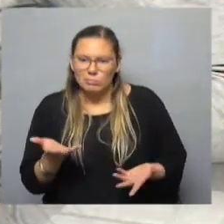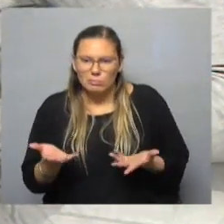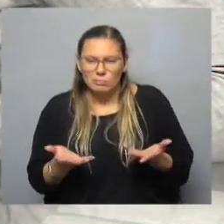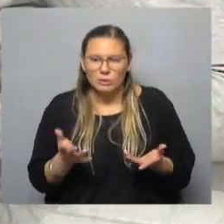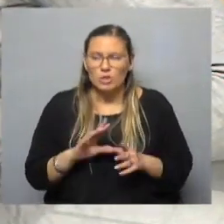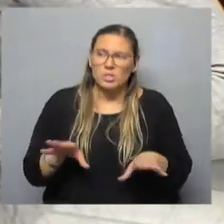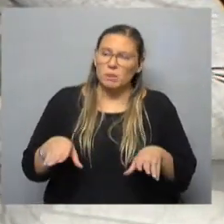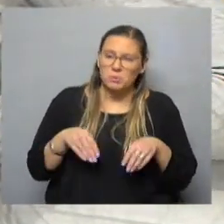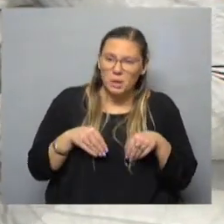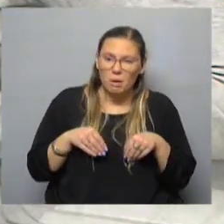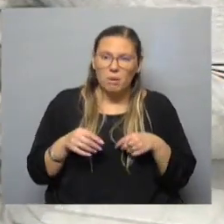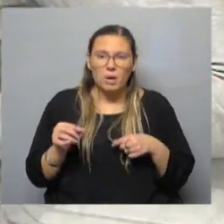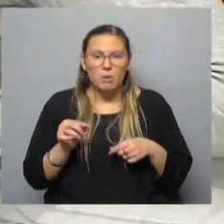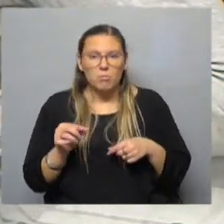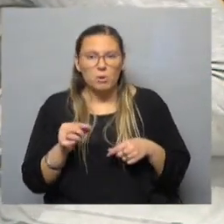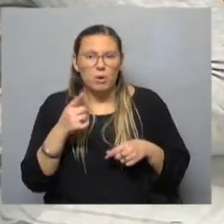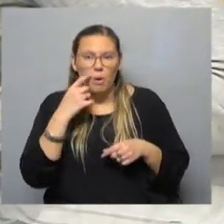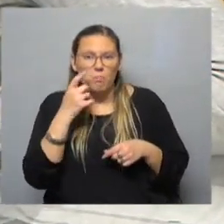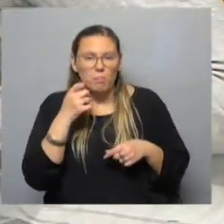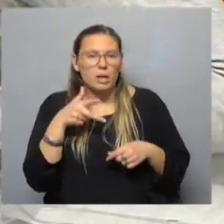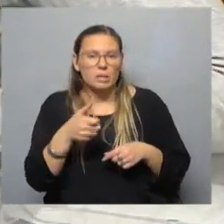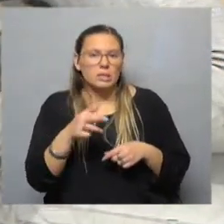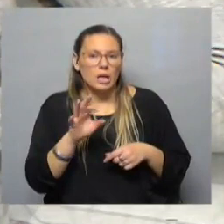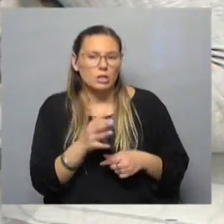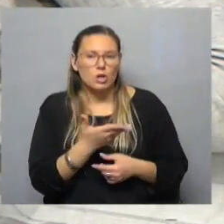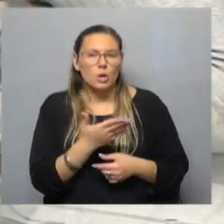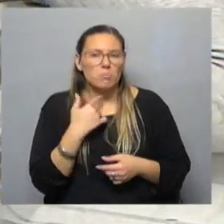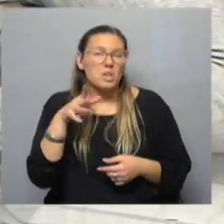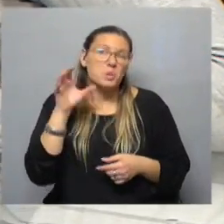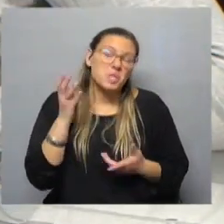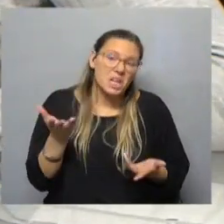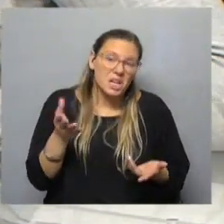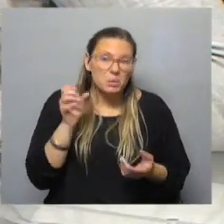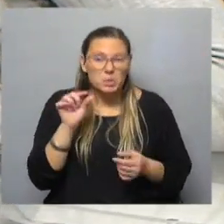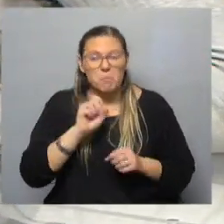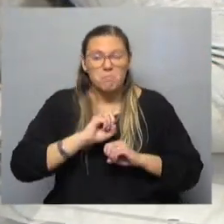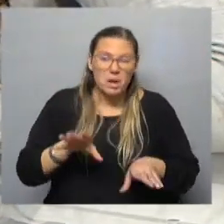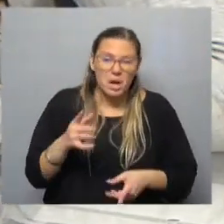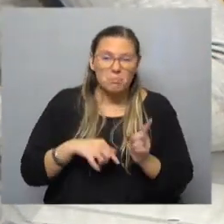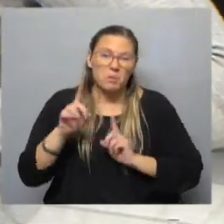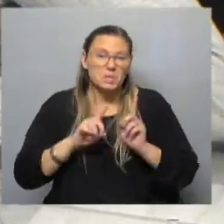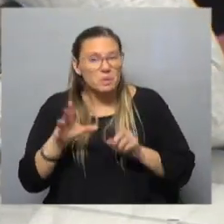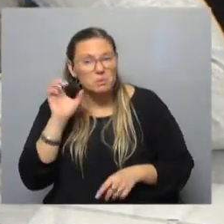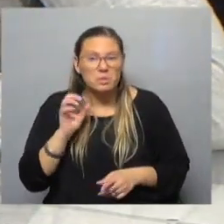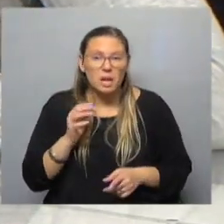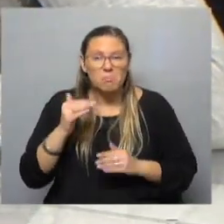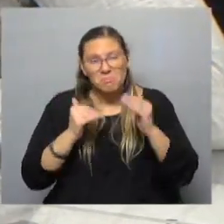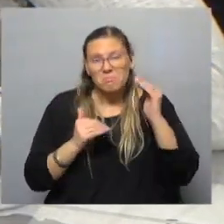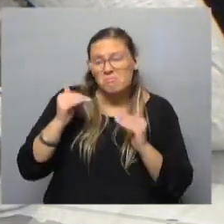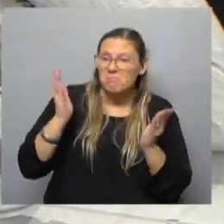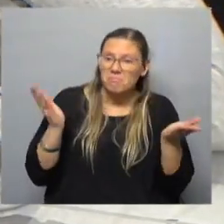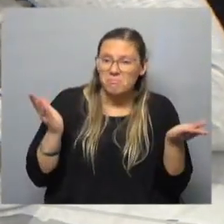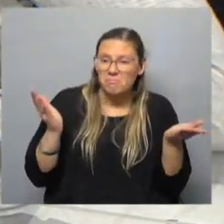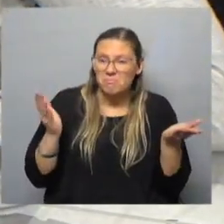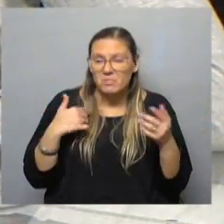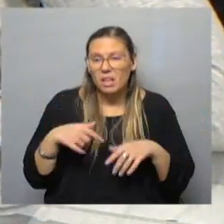es negación, capaz un poco lo que le pasaba al papá de Charo. Como igual escuchás medio mal, pero a veces escuchás más, menos. Te